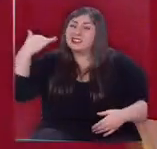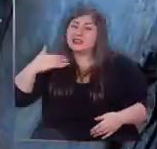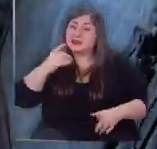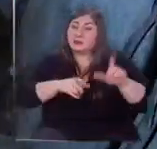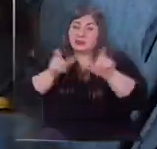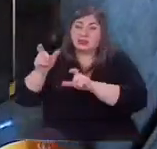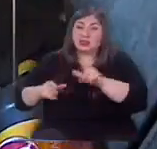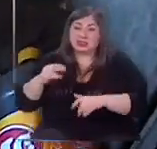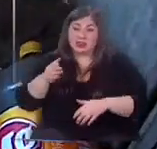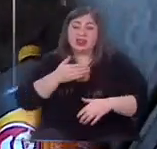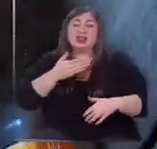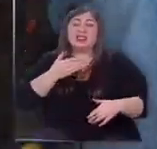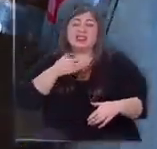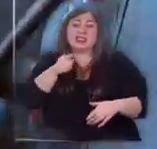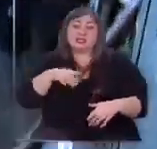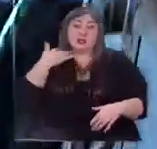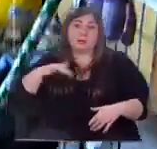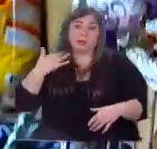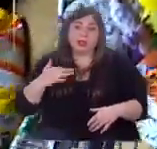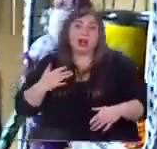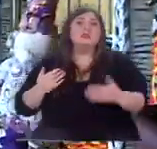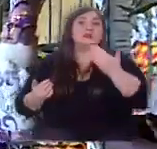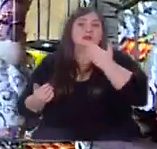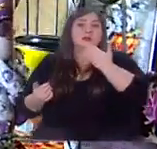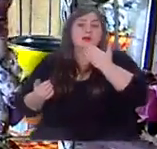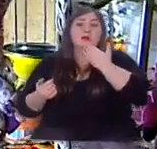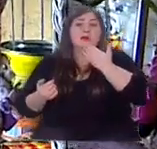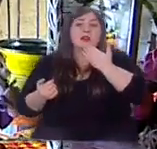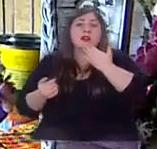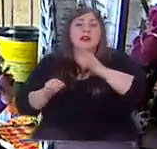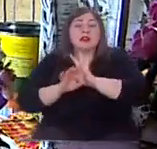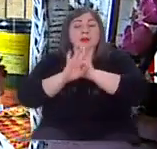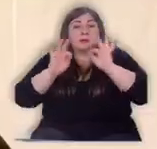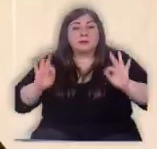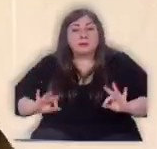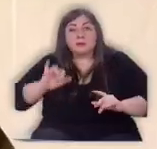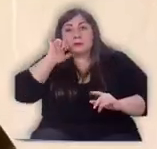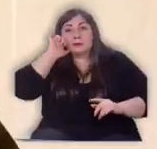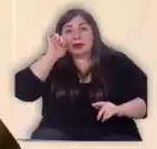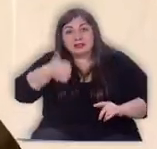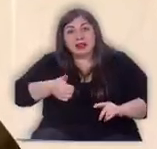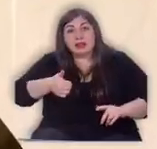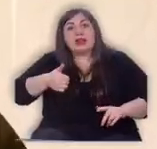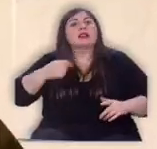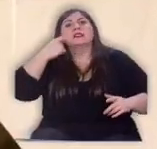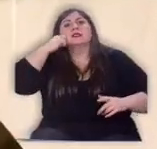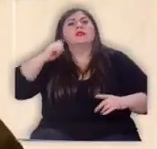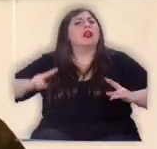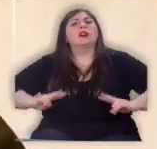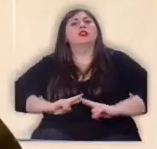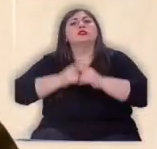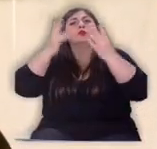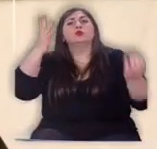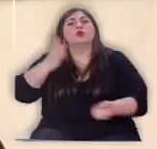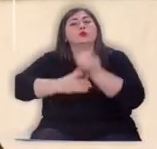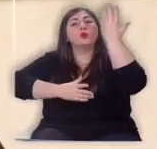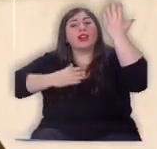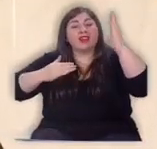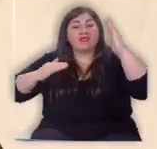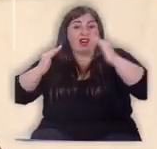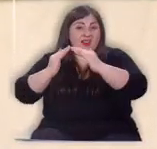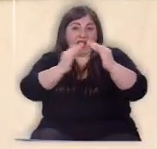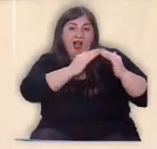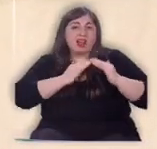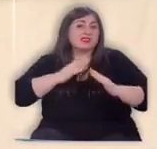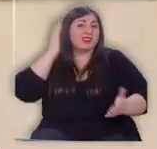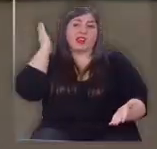eso. Y en lo particular también en lo que mañana signifique la construcción de nuevas viviendas. Las nuevas